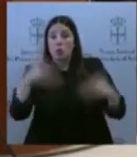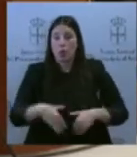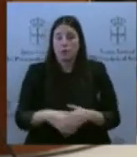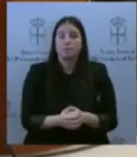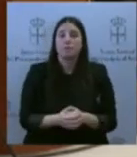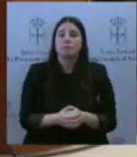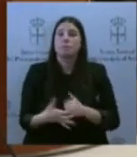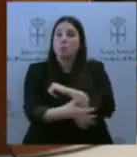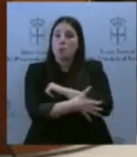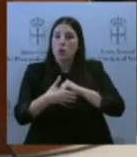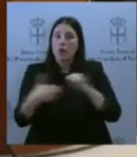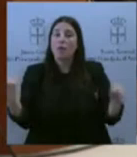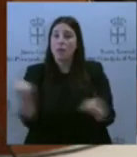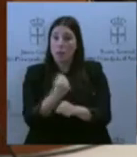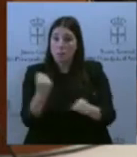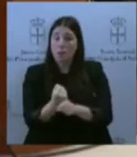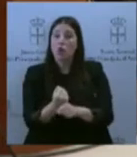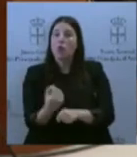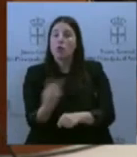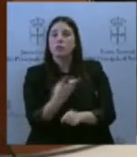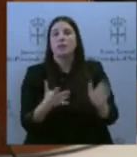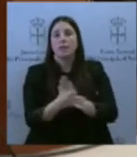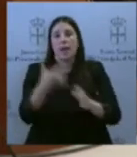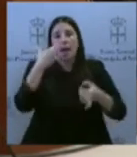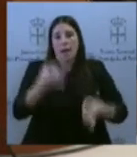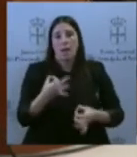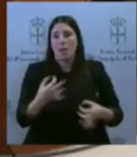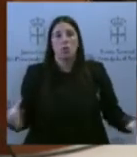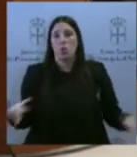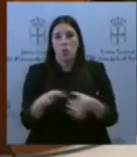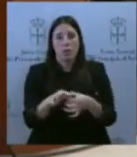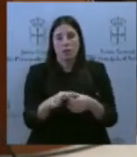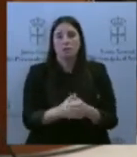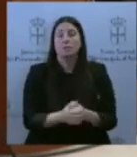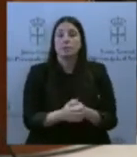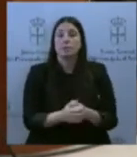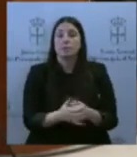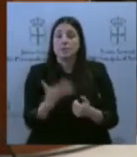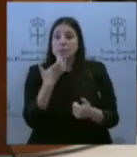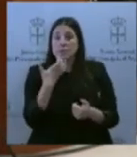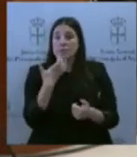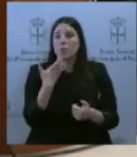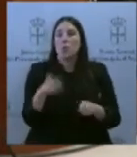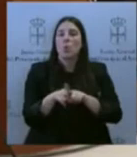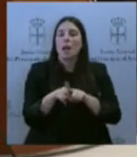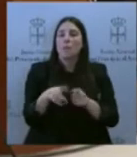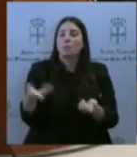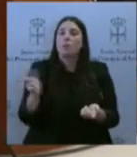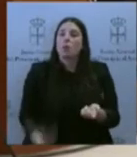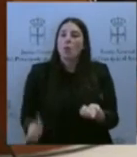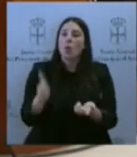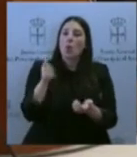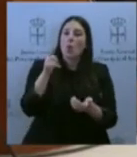son dos realidades que se solapen y el hecho de percibir una renta mínima no desbloquea un universo de